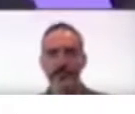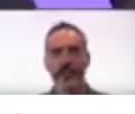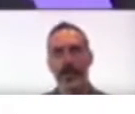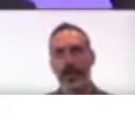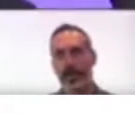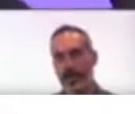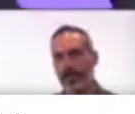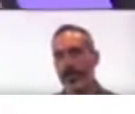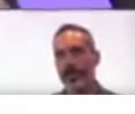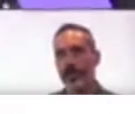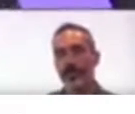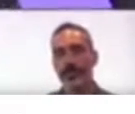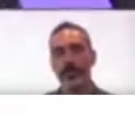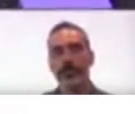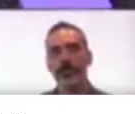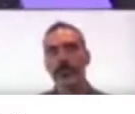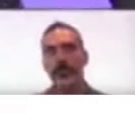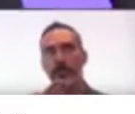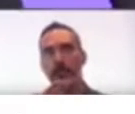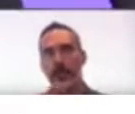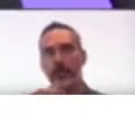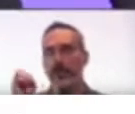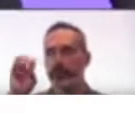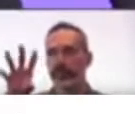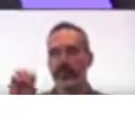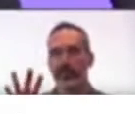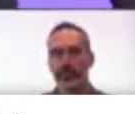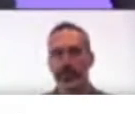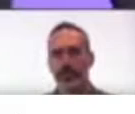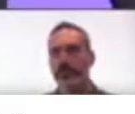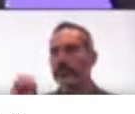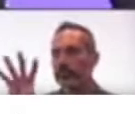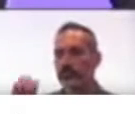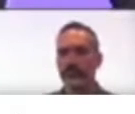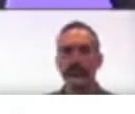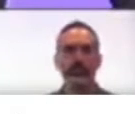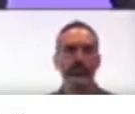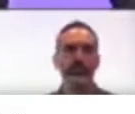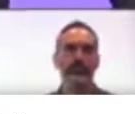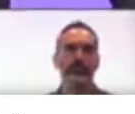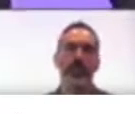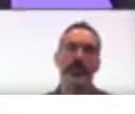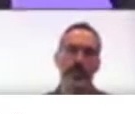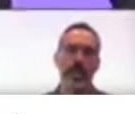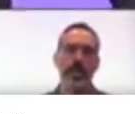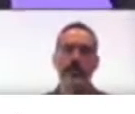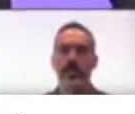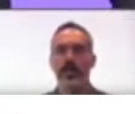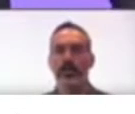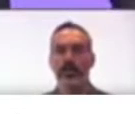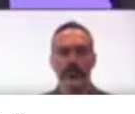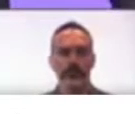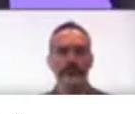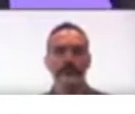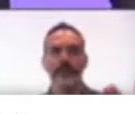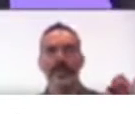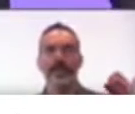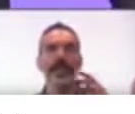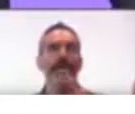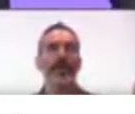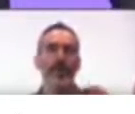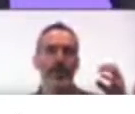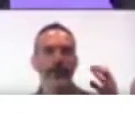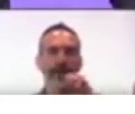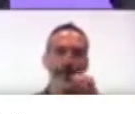lograr sincronizar todos los semáforos en un solo centro de control. Vamos a acabar con las bocas de